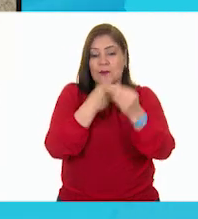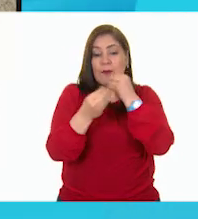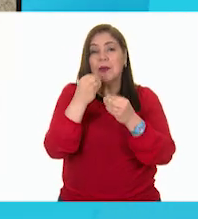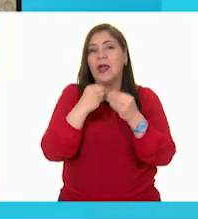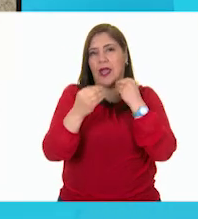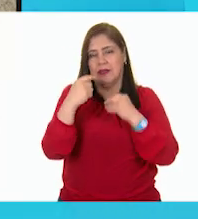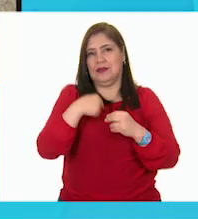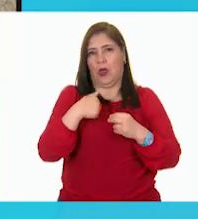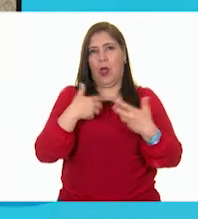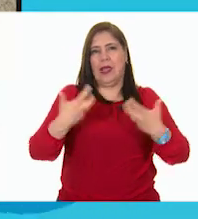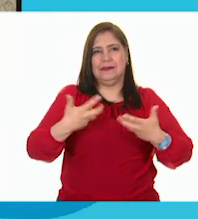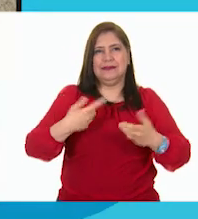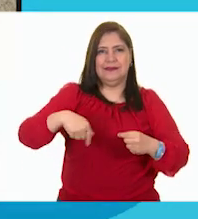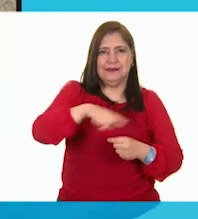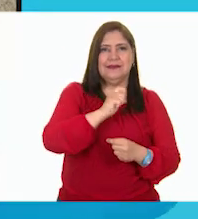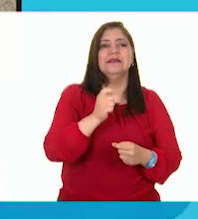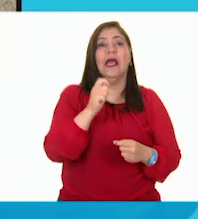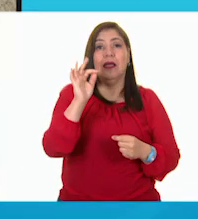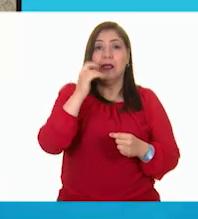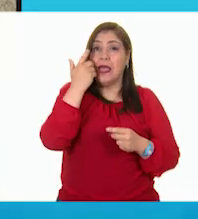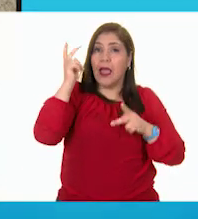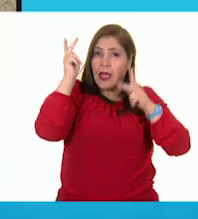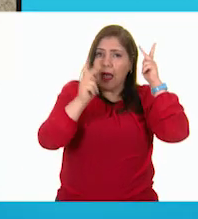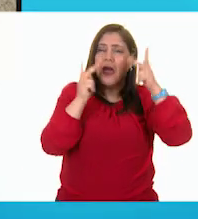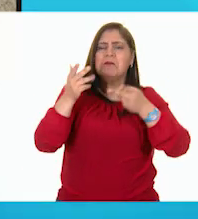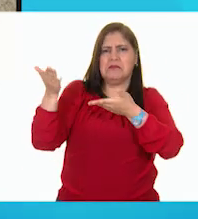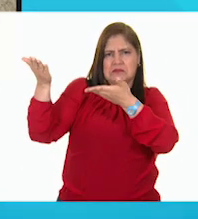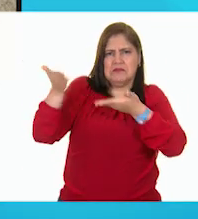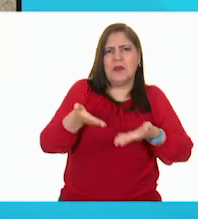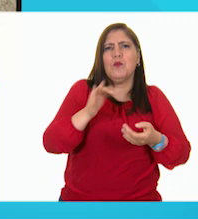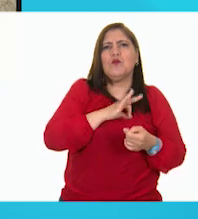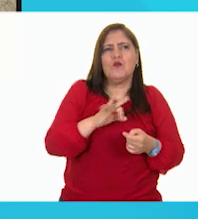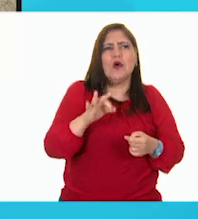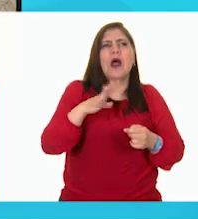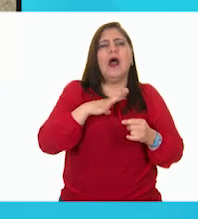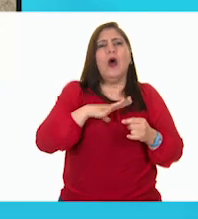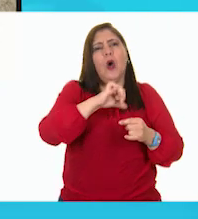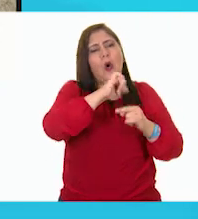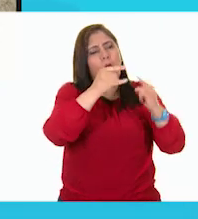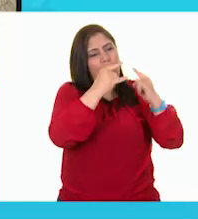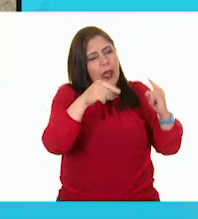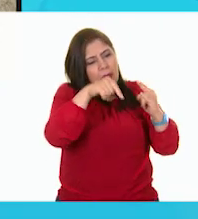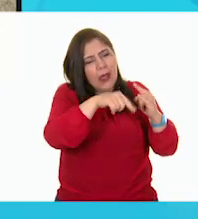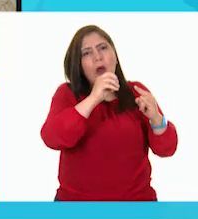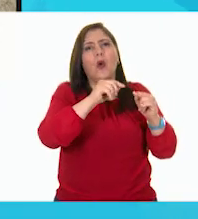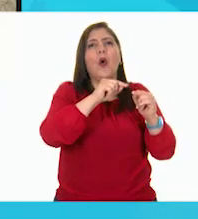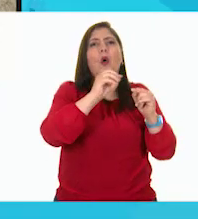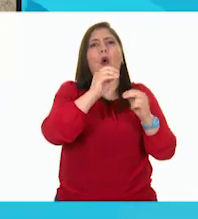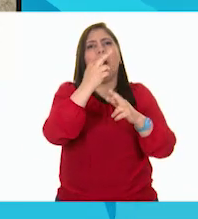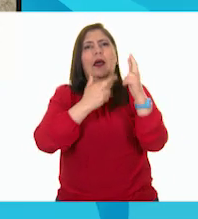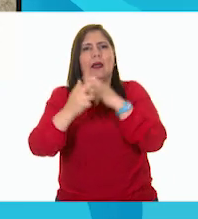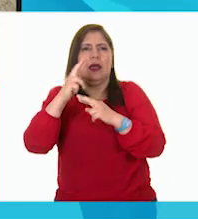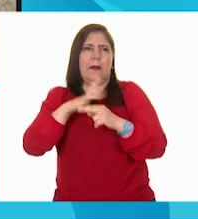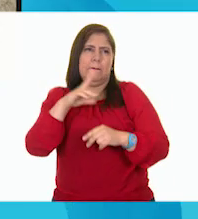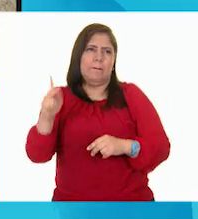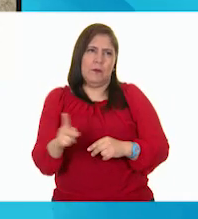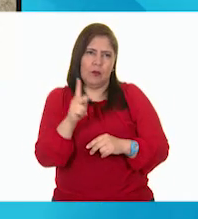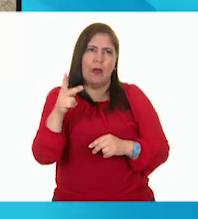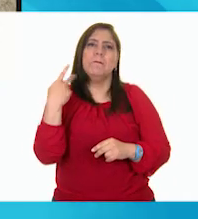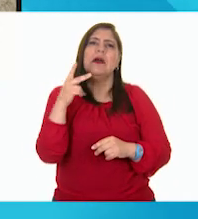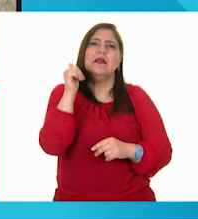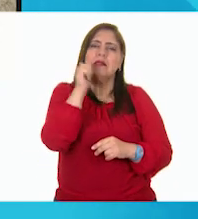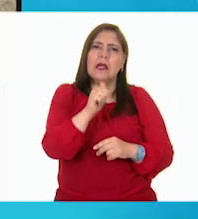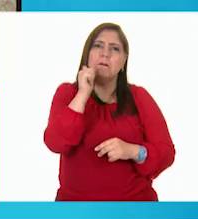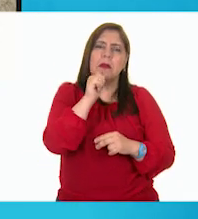quieres visitarnos, ya sabes. Podemos estar aquí, en otro campamento o de regreso a nuestro pueblo. Pero siempre